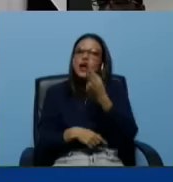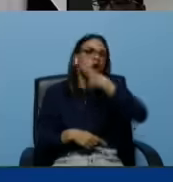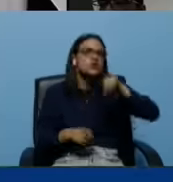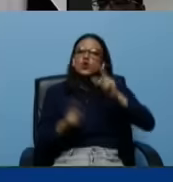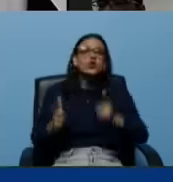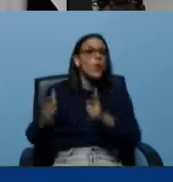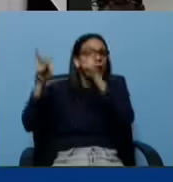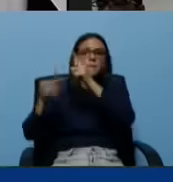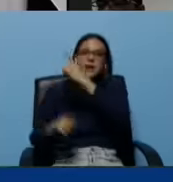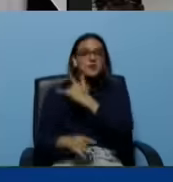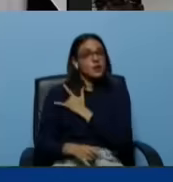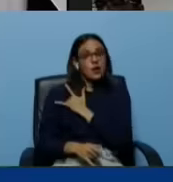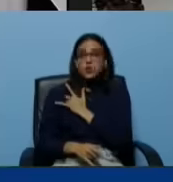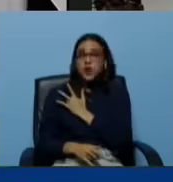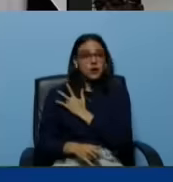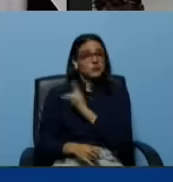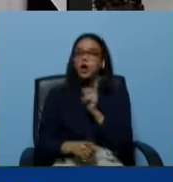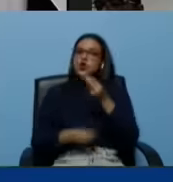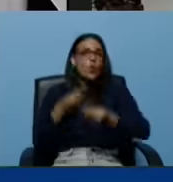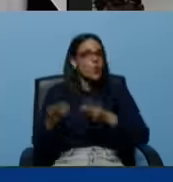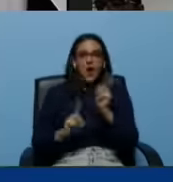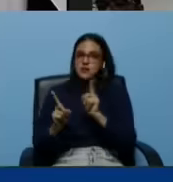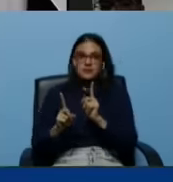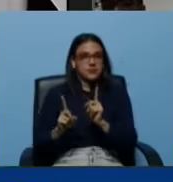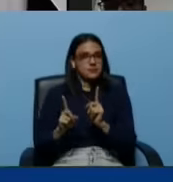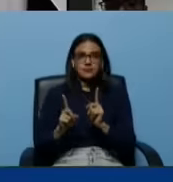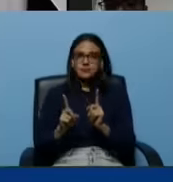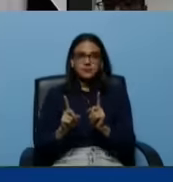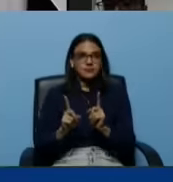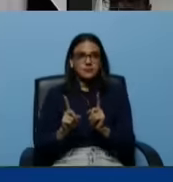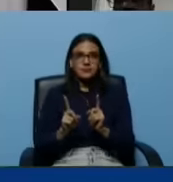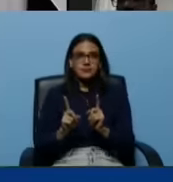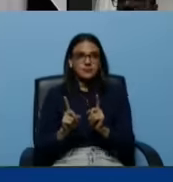Lula, no lo va a poder hacer.